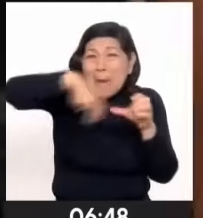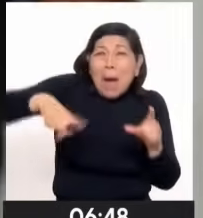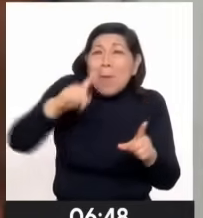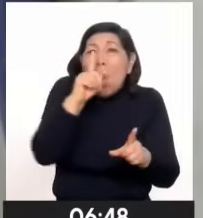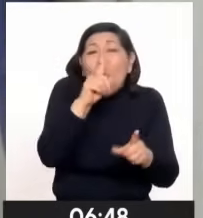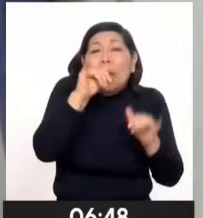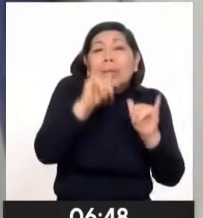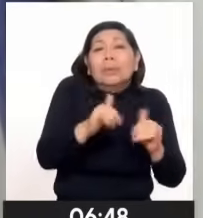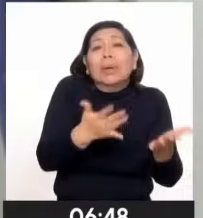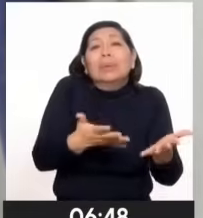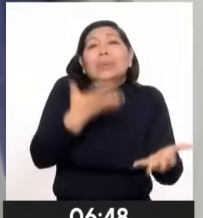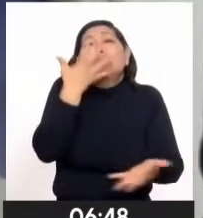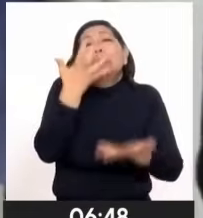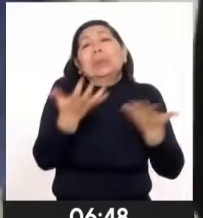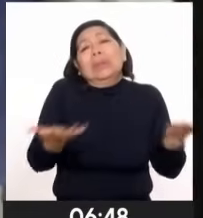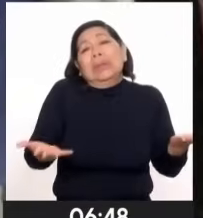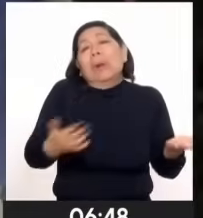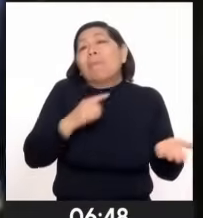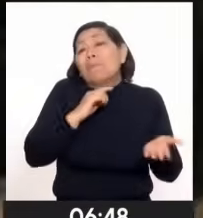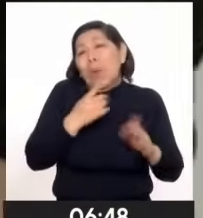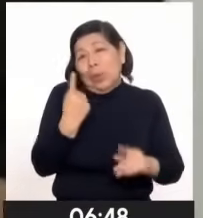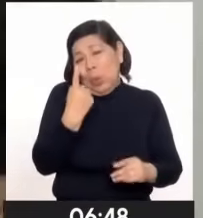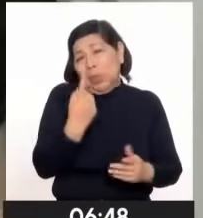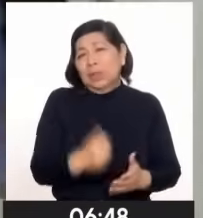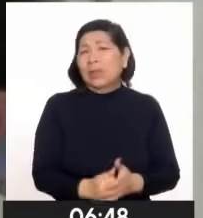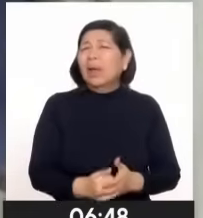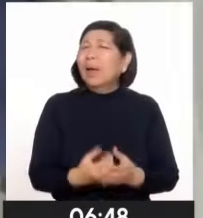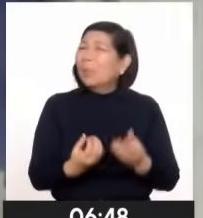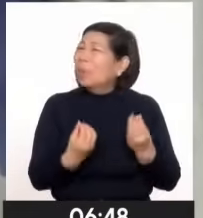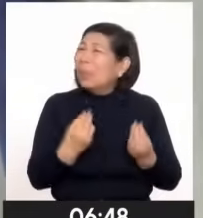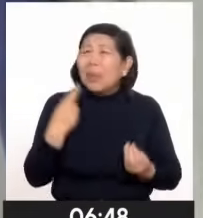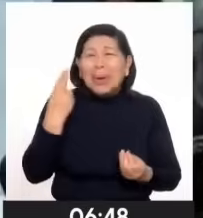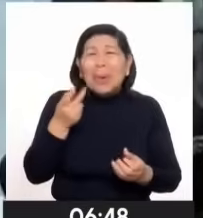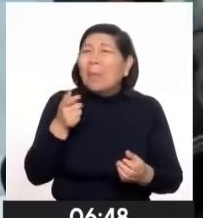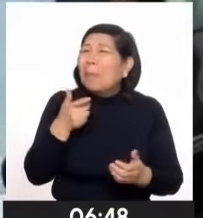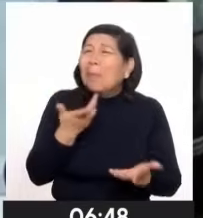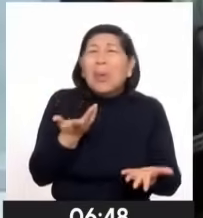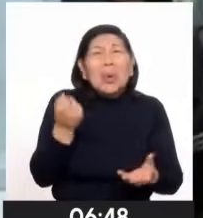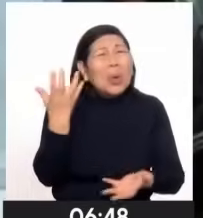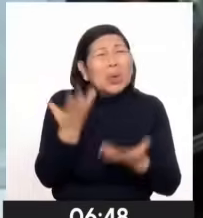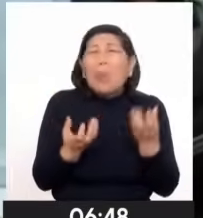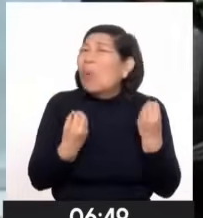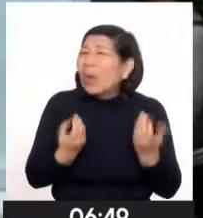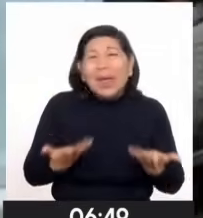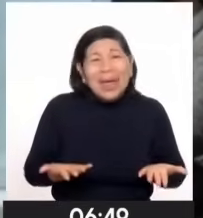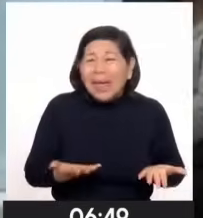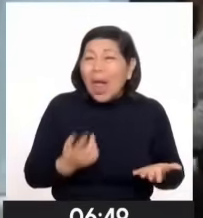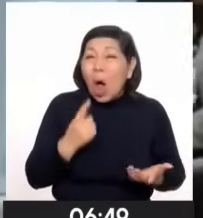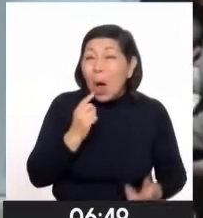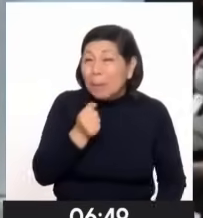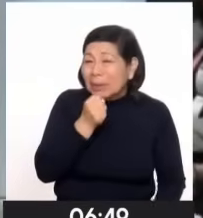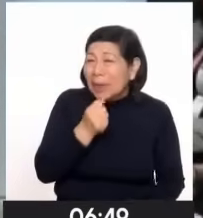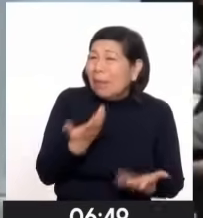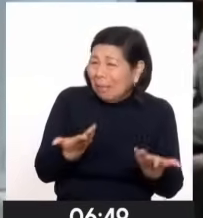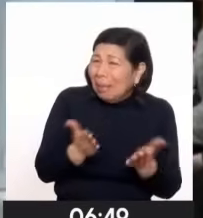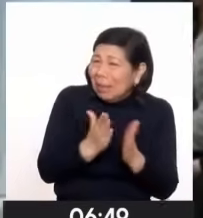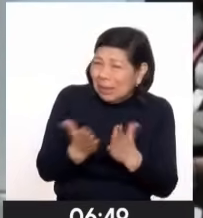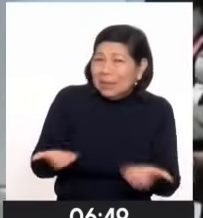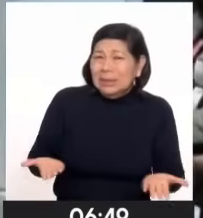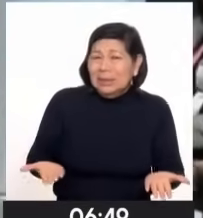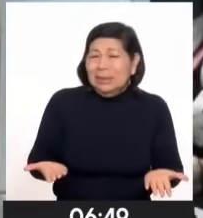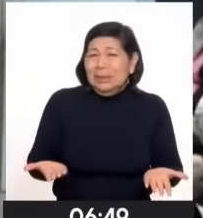salir muriendo calcinado cuál habrían sido las razones de este ataque general entendemos que si todo ha sido premeditados